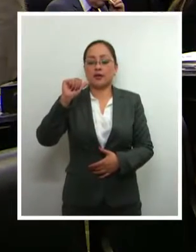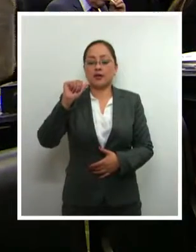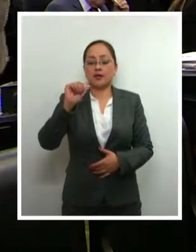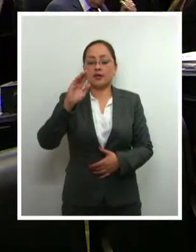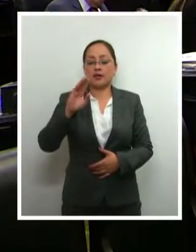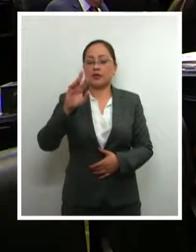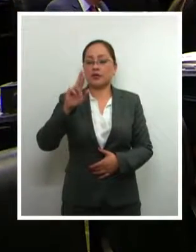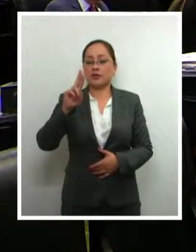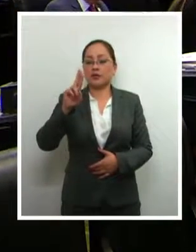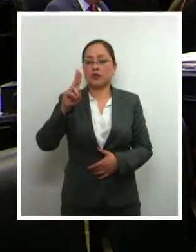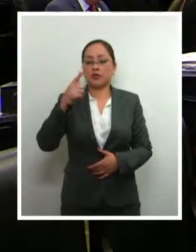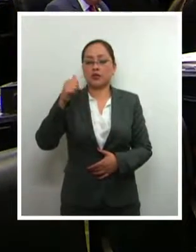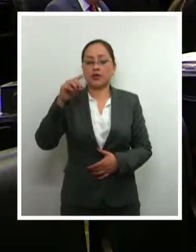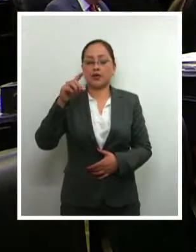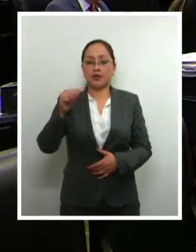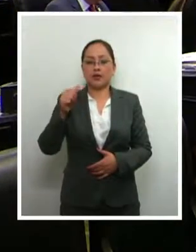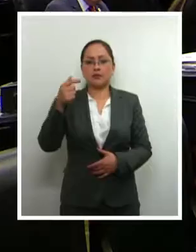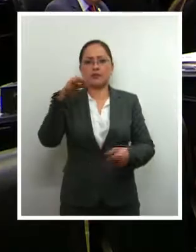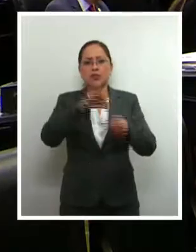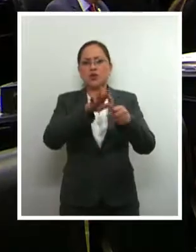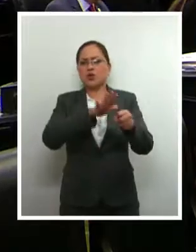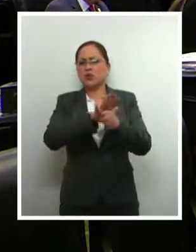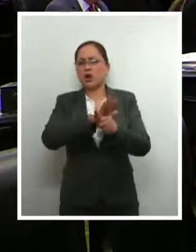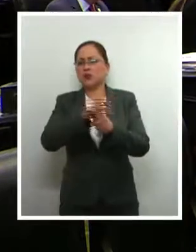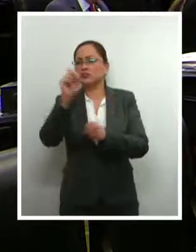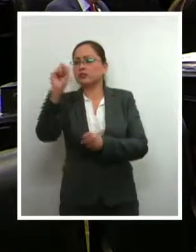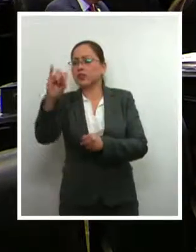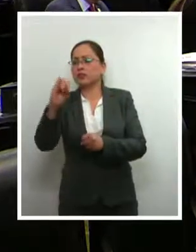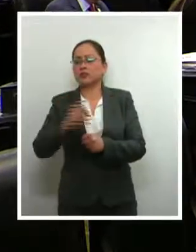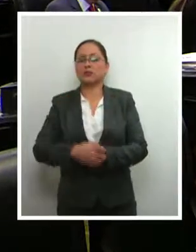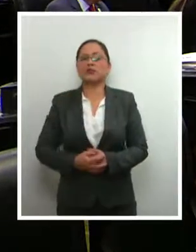su voto? A favor.